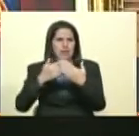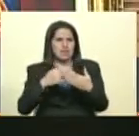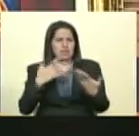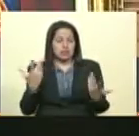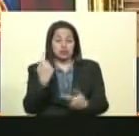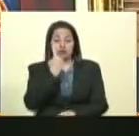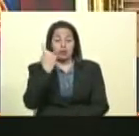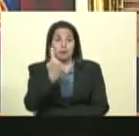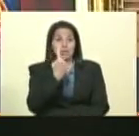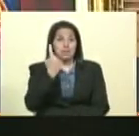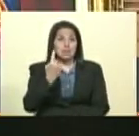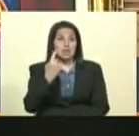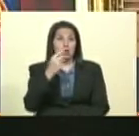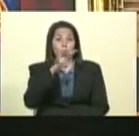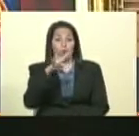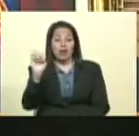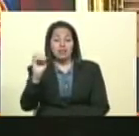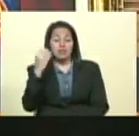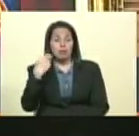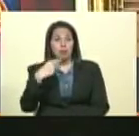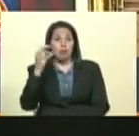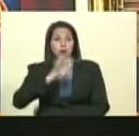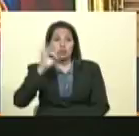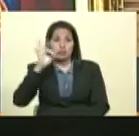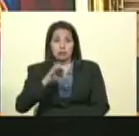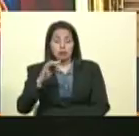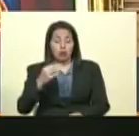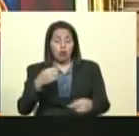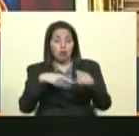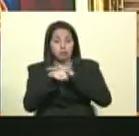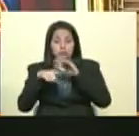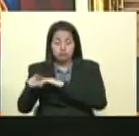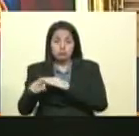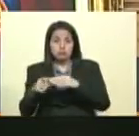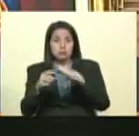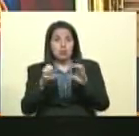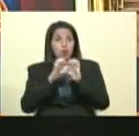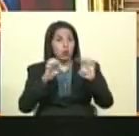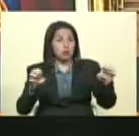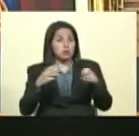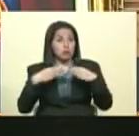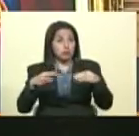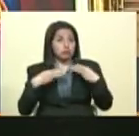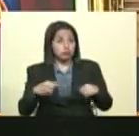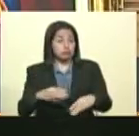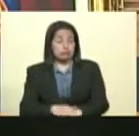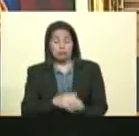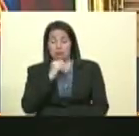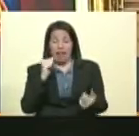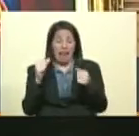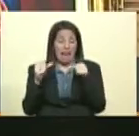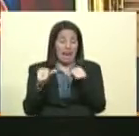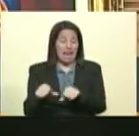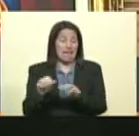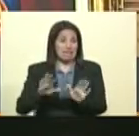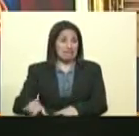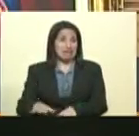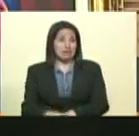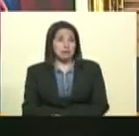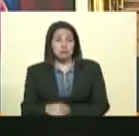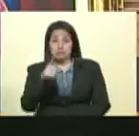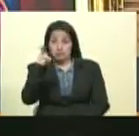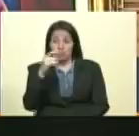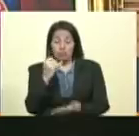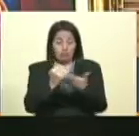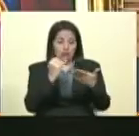en la educación pública. Y la educación pública era de mala calidad, estaba semi-privatizada. Tú para inscribir